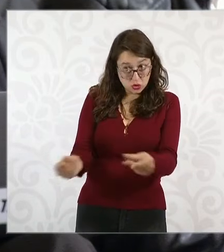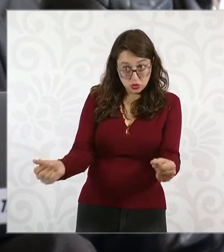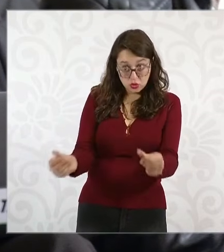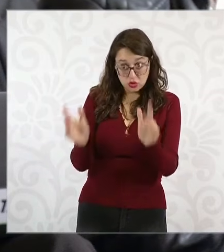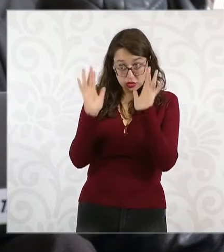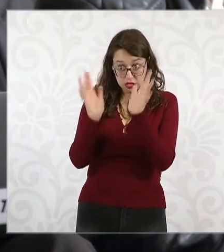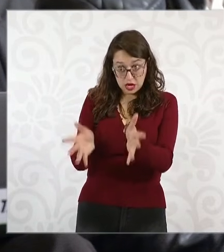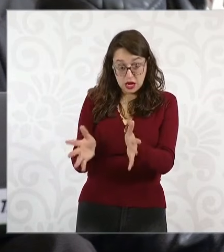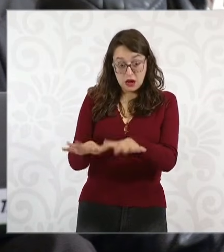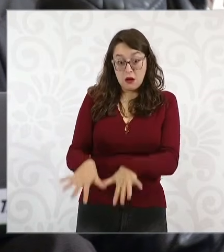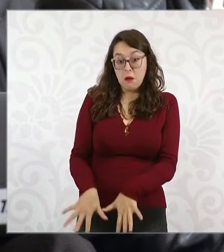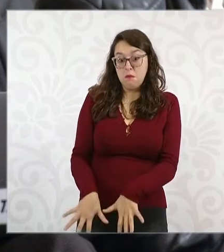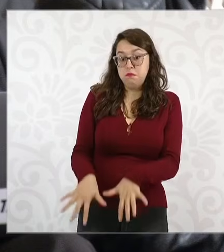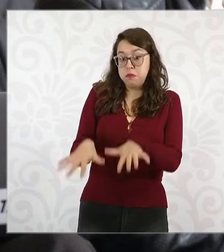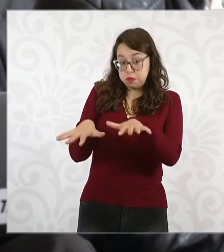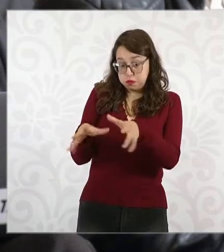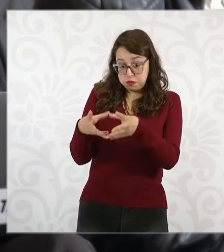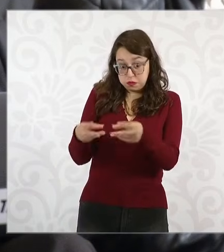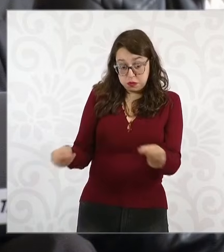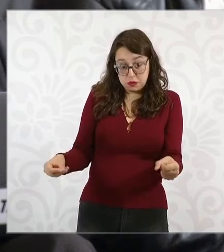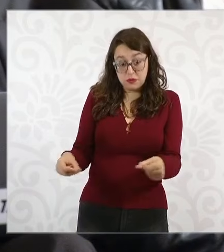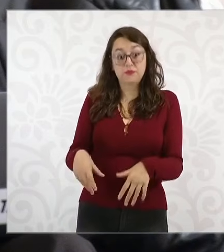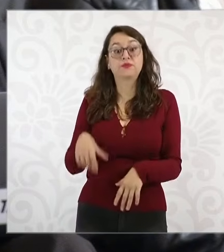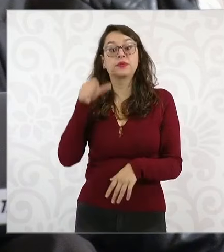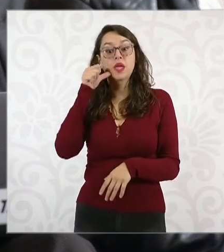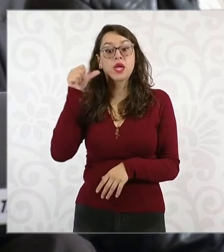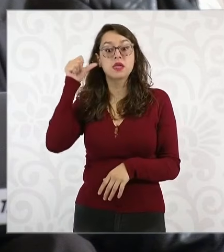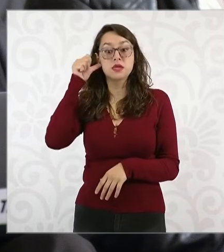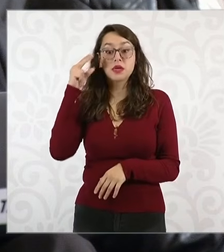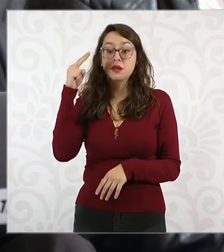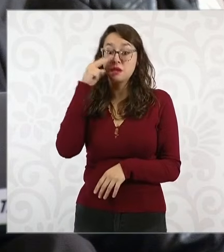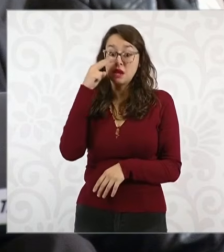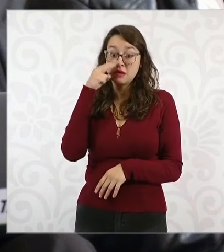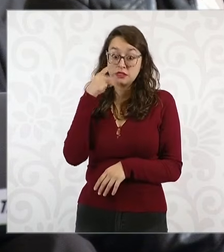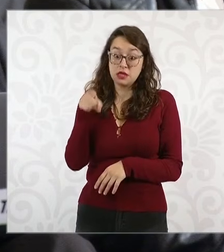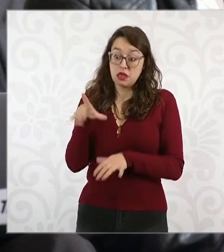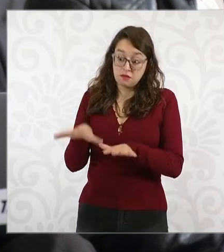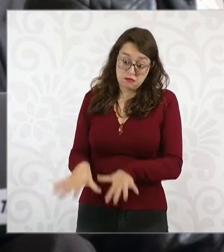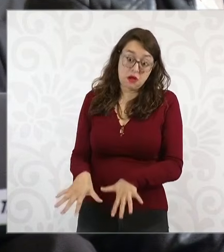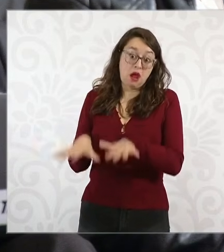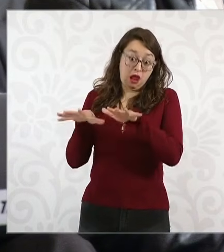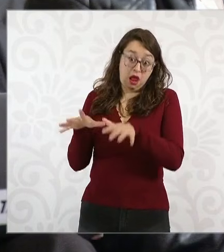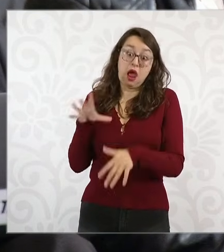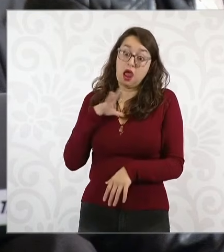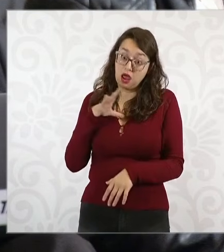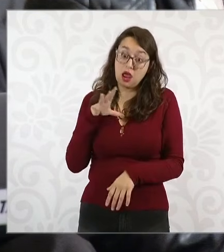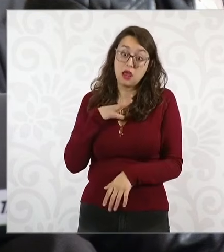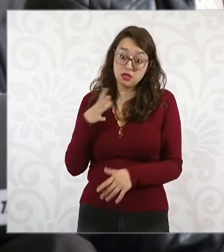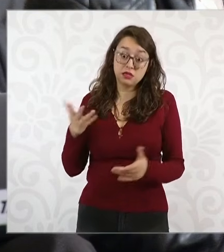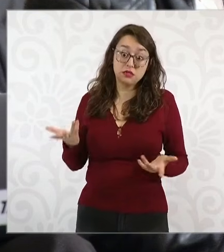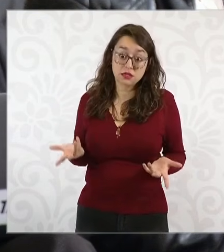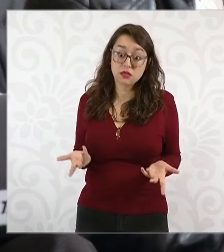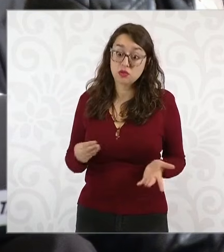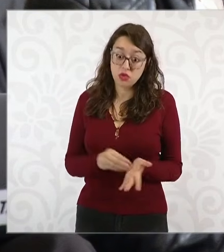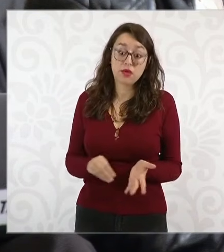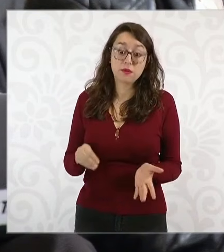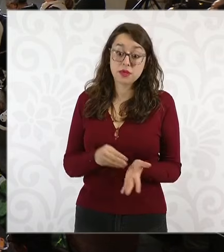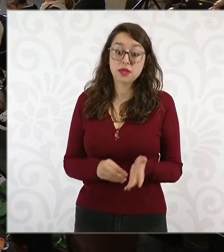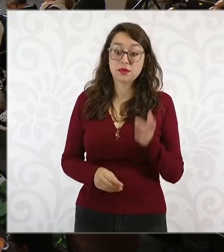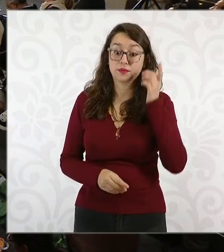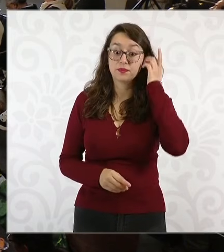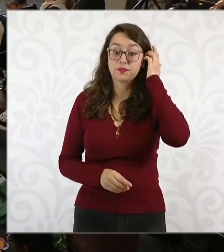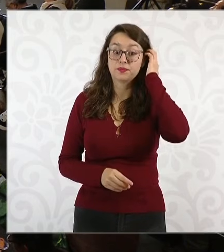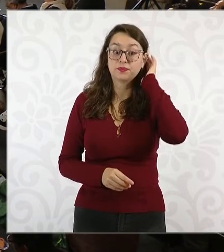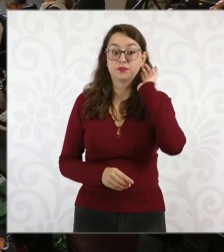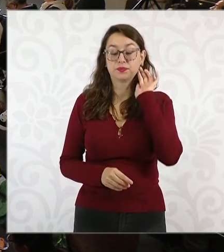que hemos tenido. Lo de ayer de Ciudad Neza, pues también se dificultó llegar a ver a la Presidenta ahí a Ciudad Neza por las inundaciones.